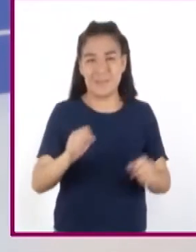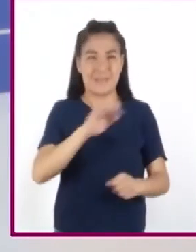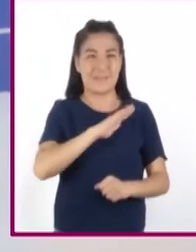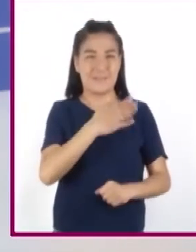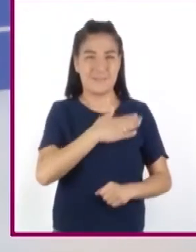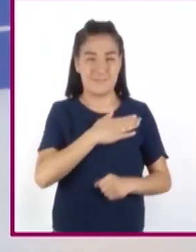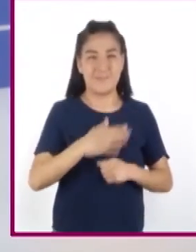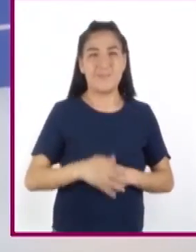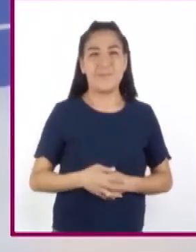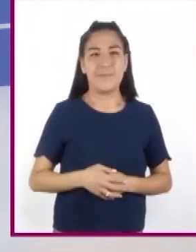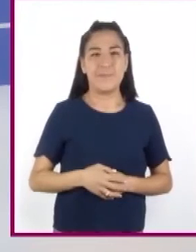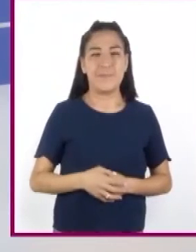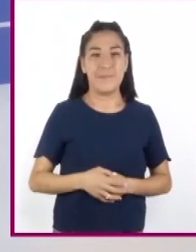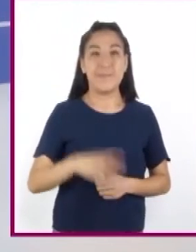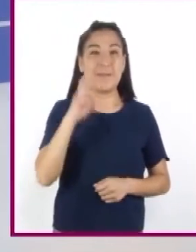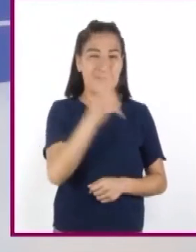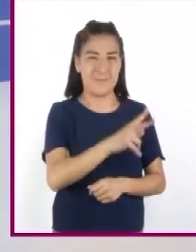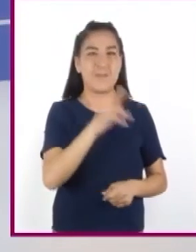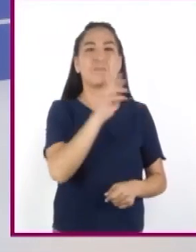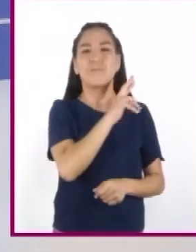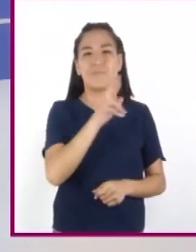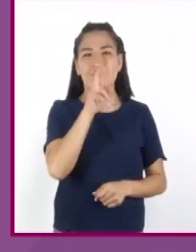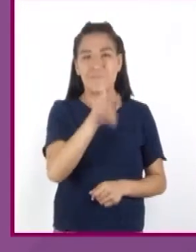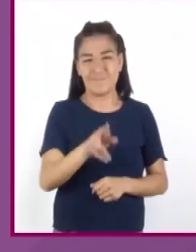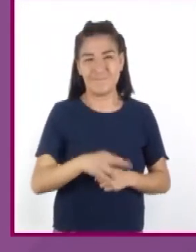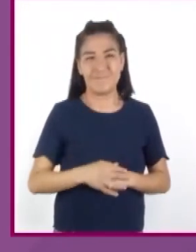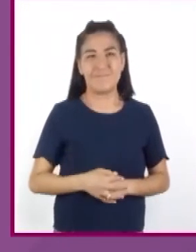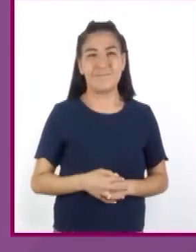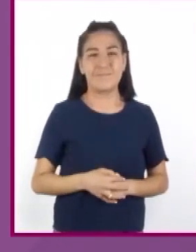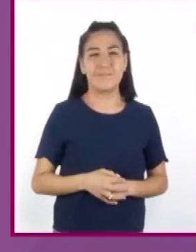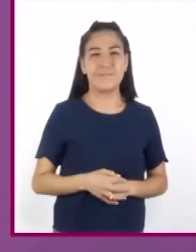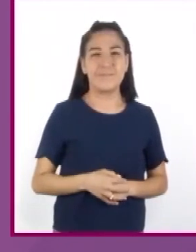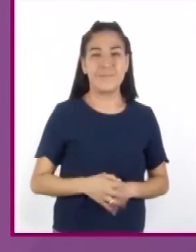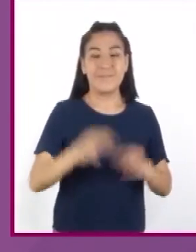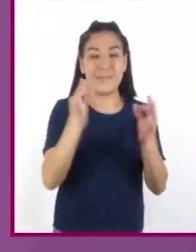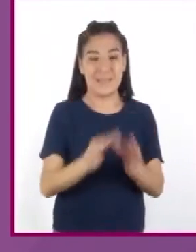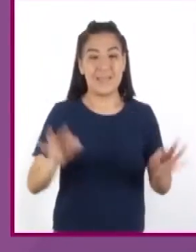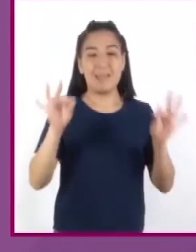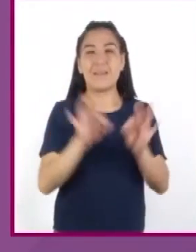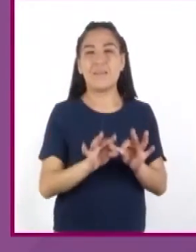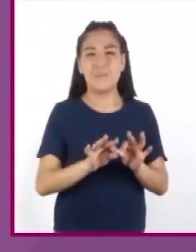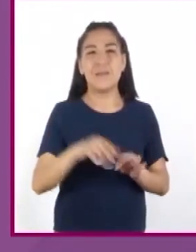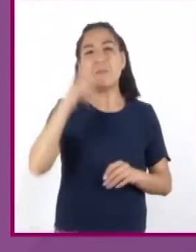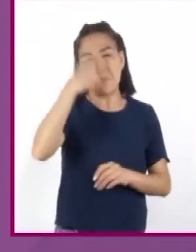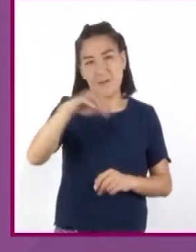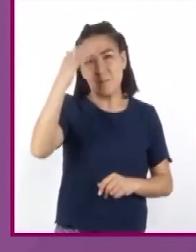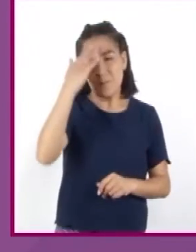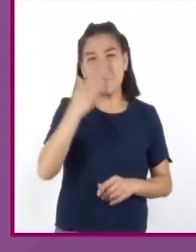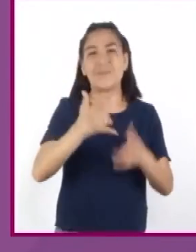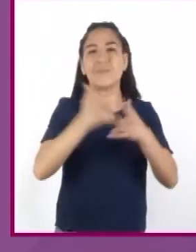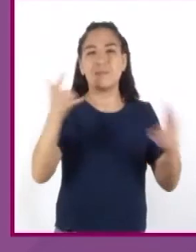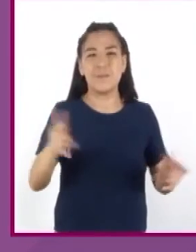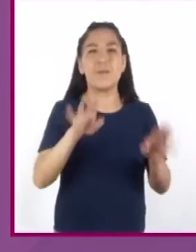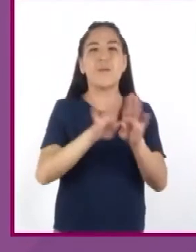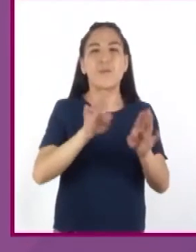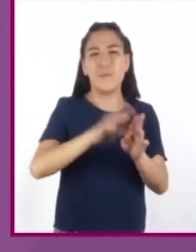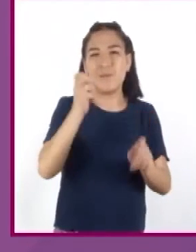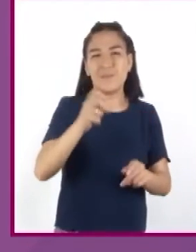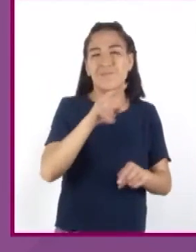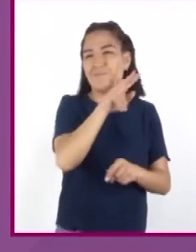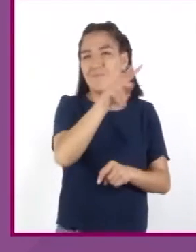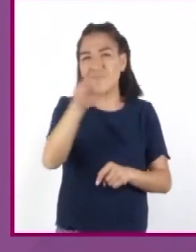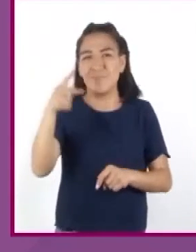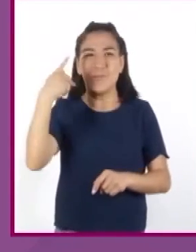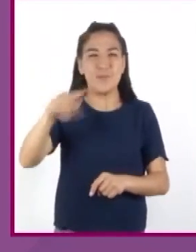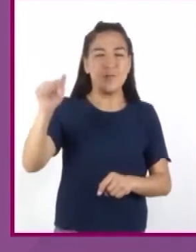español? Enseguida veremos su respuesta. Es importante para conocer la historia y la cosmovisión de una comunidad